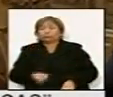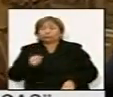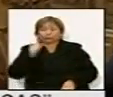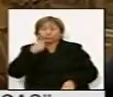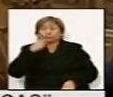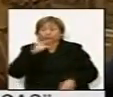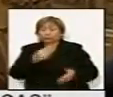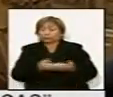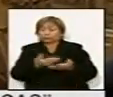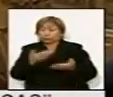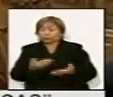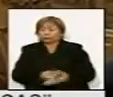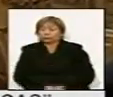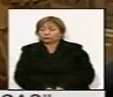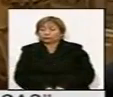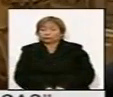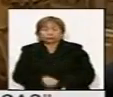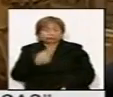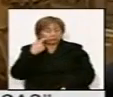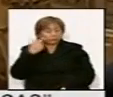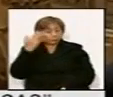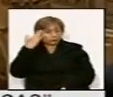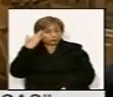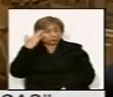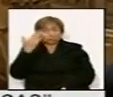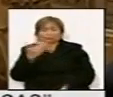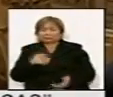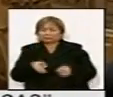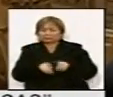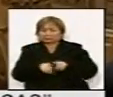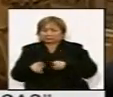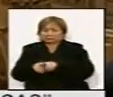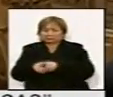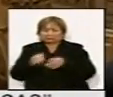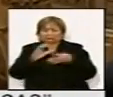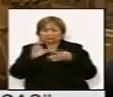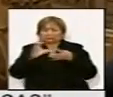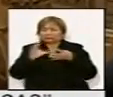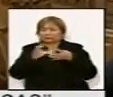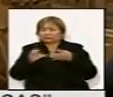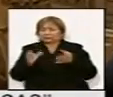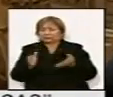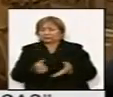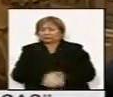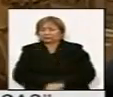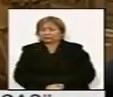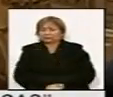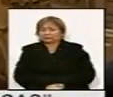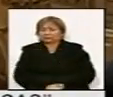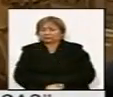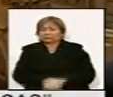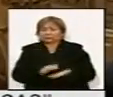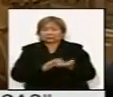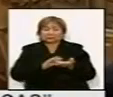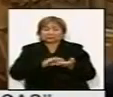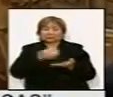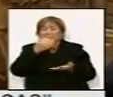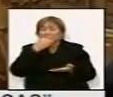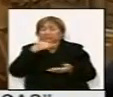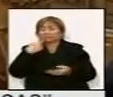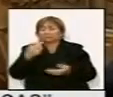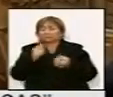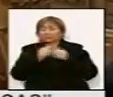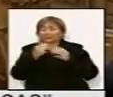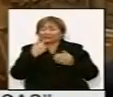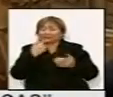2013, un científico peruano dio a conocer que tenía las mismas características que la píldora del día siguiente.